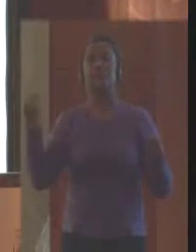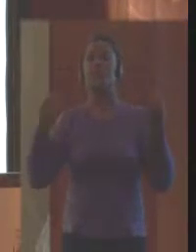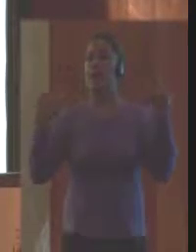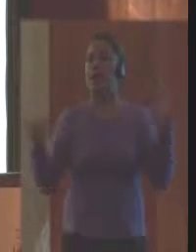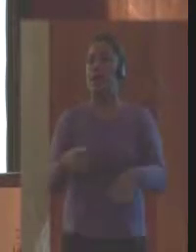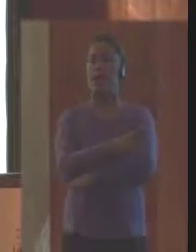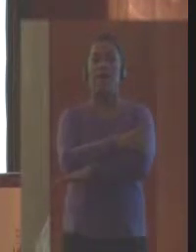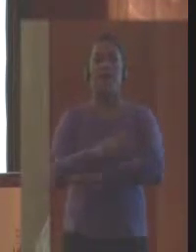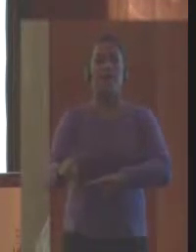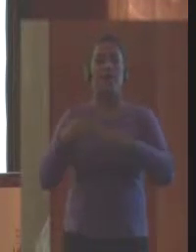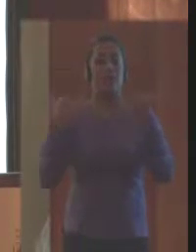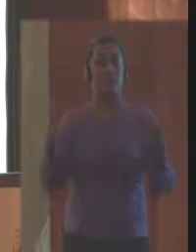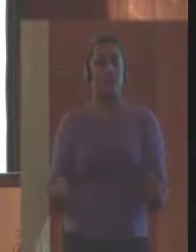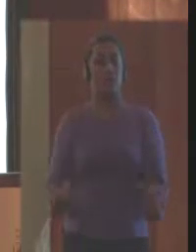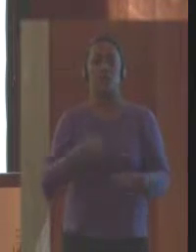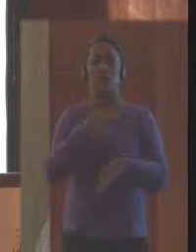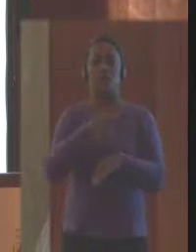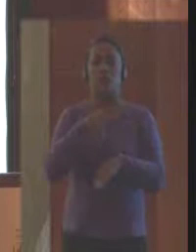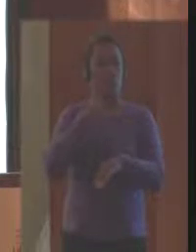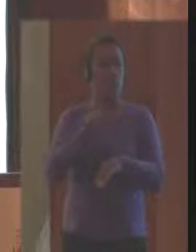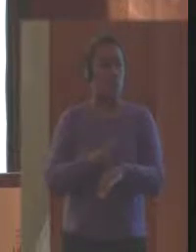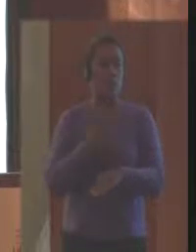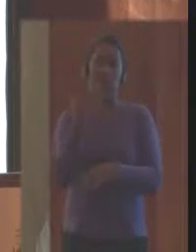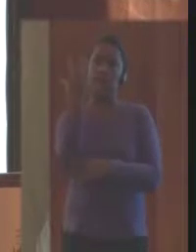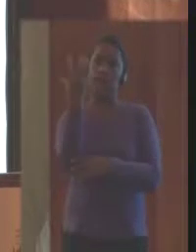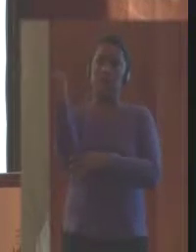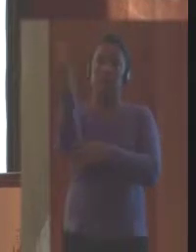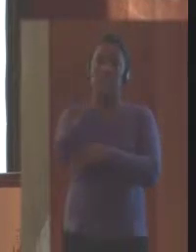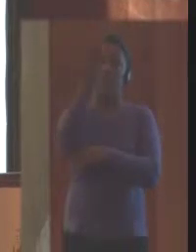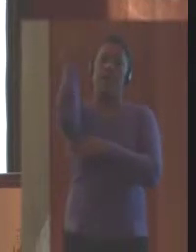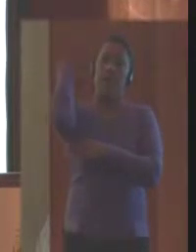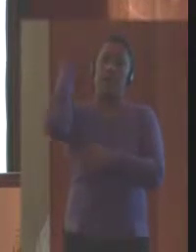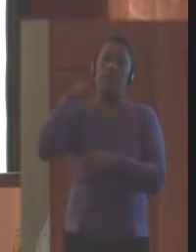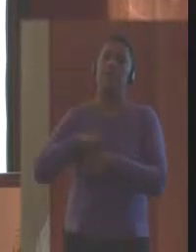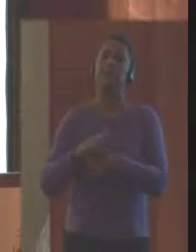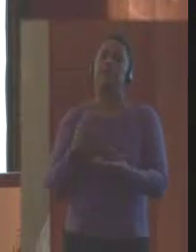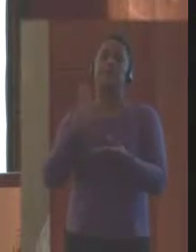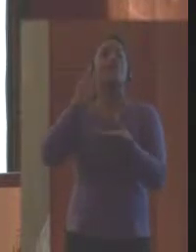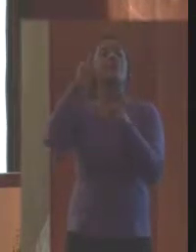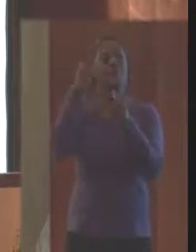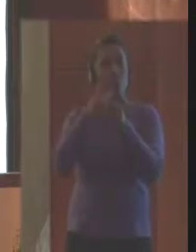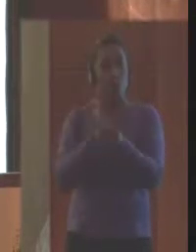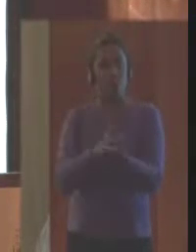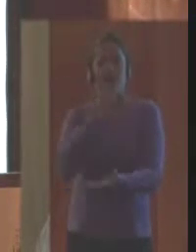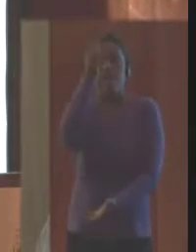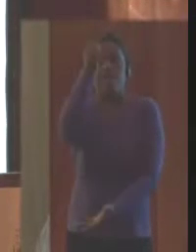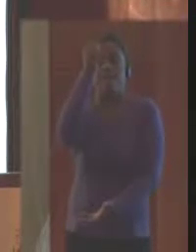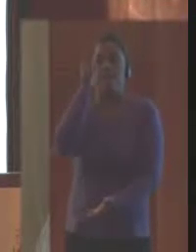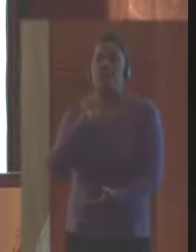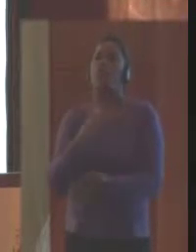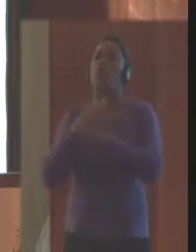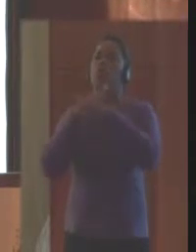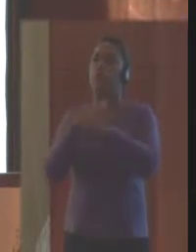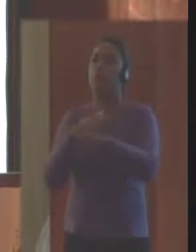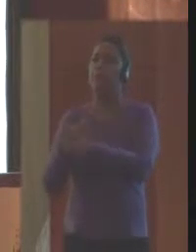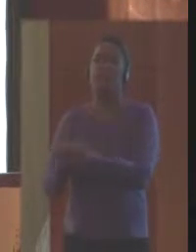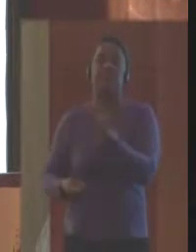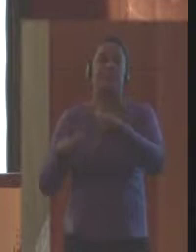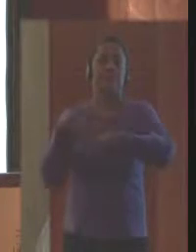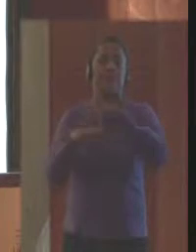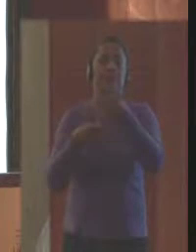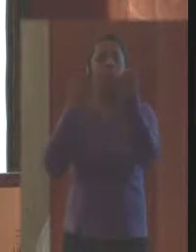director del FOPAE. Y hasta hace 15 días efectivamente era el Fondo para la Prevención y Atención de Emergencias.